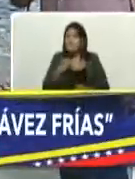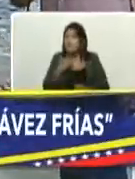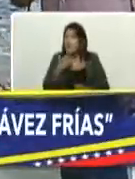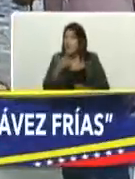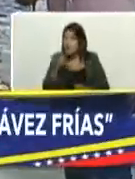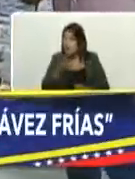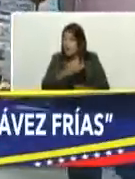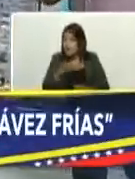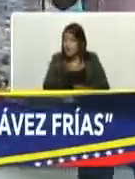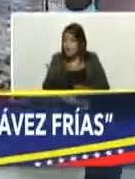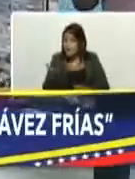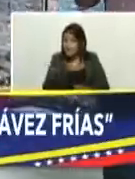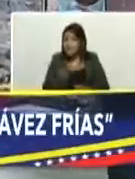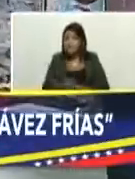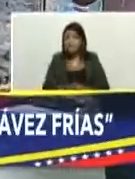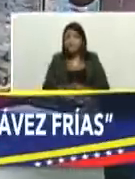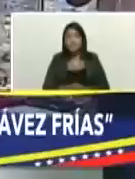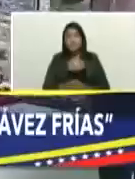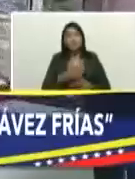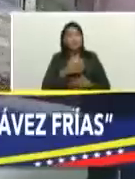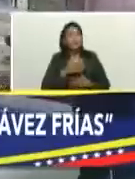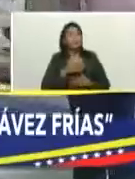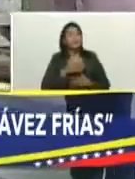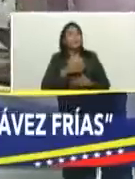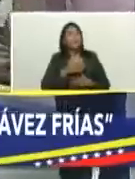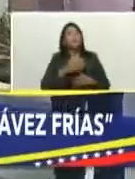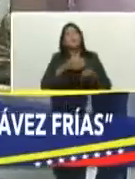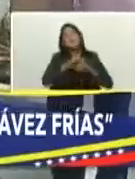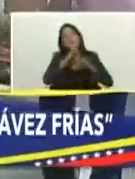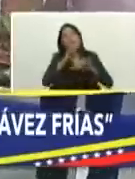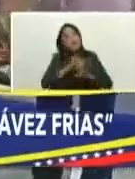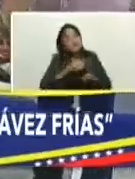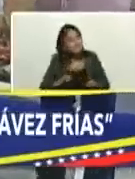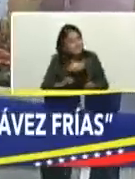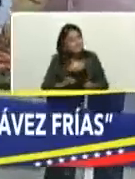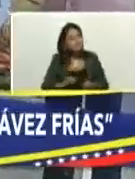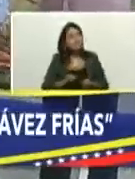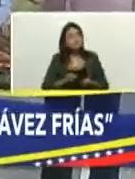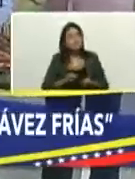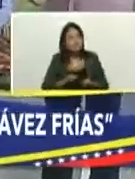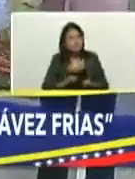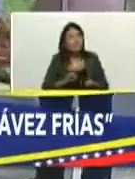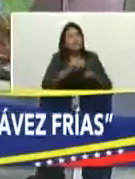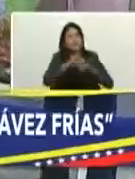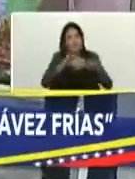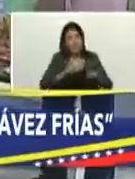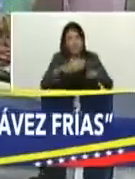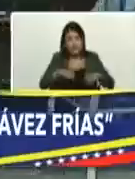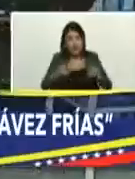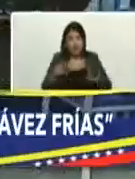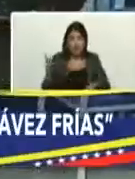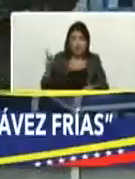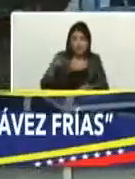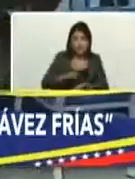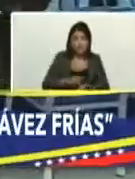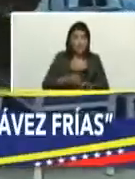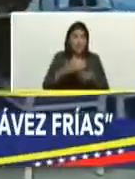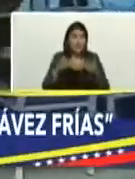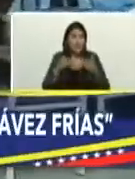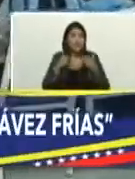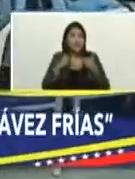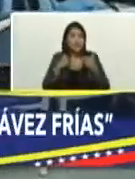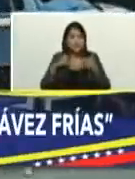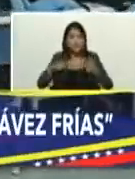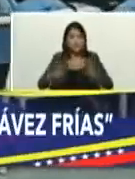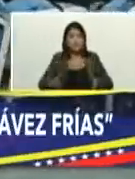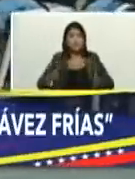Bueno, presidente, de verdad que feliz de estar en este momento compartiendo esa satisfacción. Un edificio